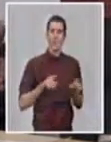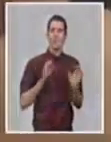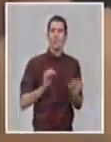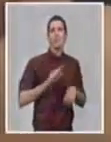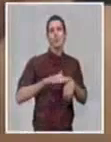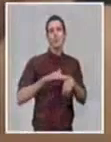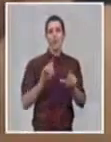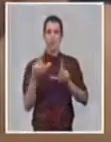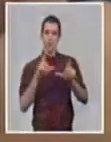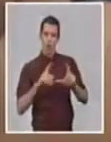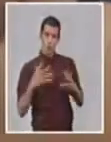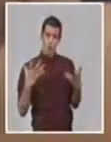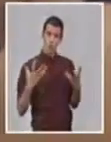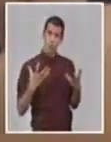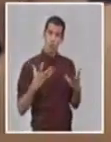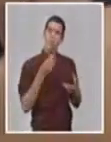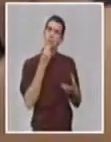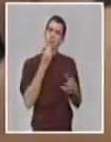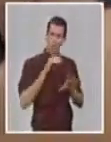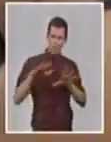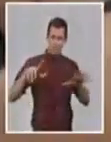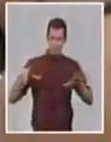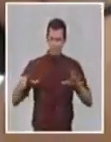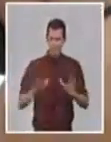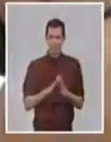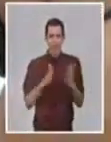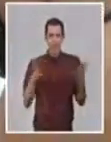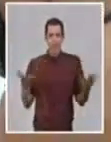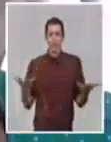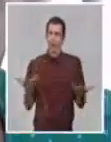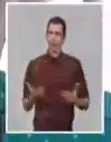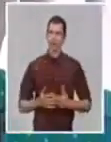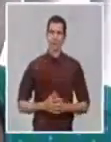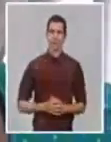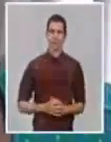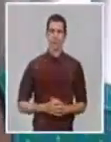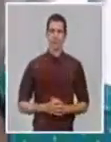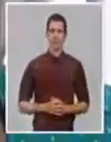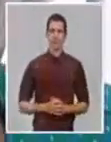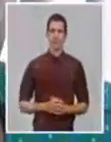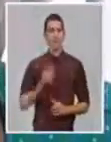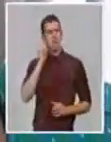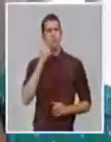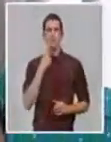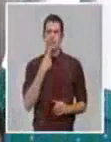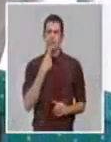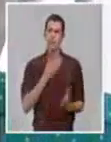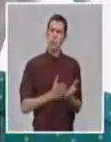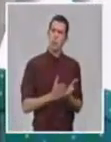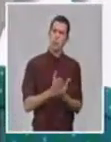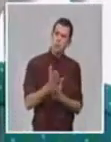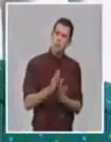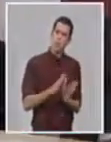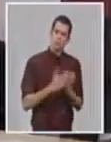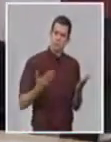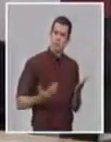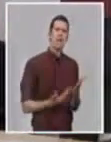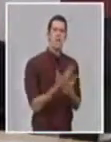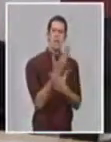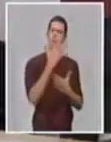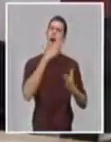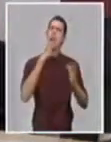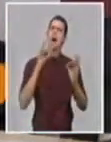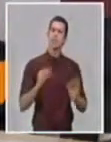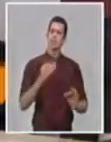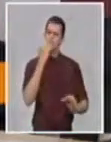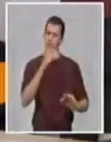mucho más. Al cabo de los años, la santiaguera sigue creyendo en el formato impreso como base del periodismo. El